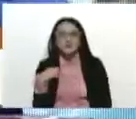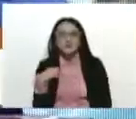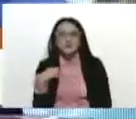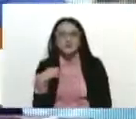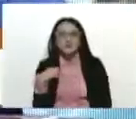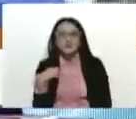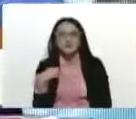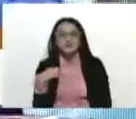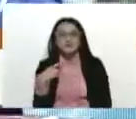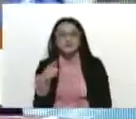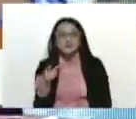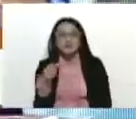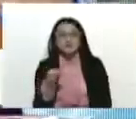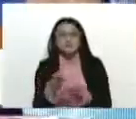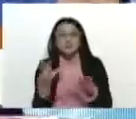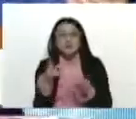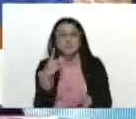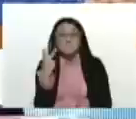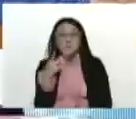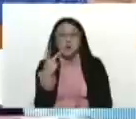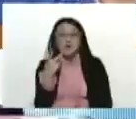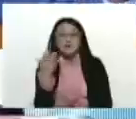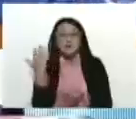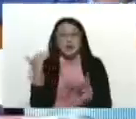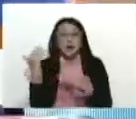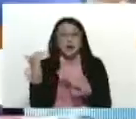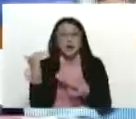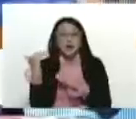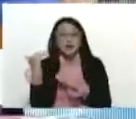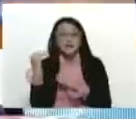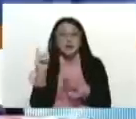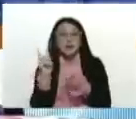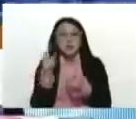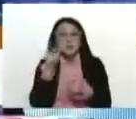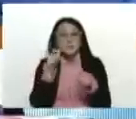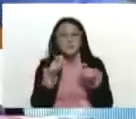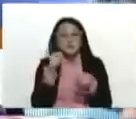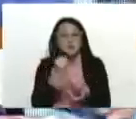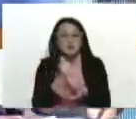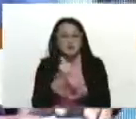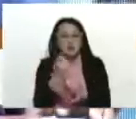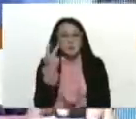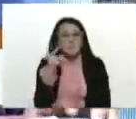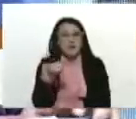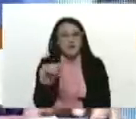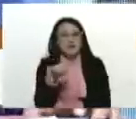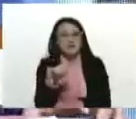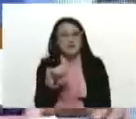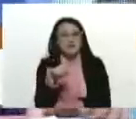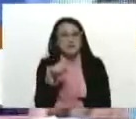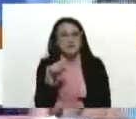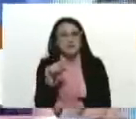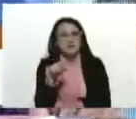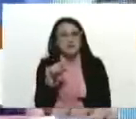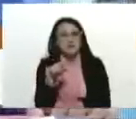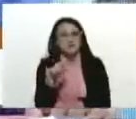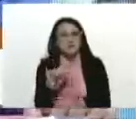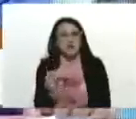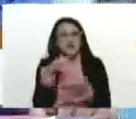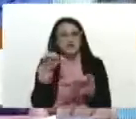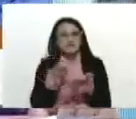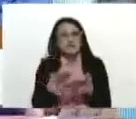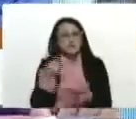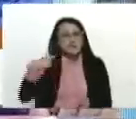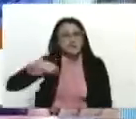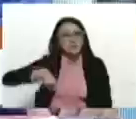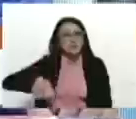de esta política neoliberales que antes ellos ponían alguna gente que trabajaba para ellos para los grandes centros